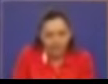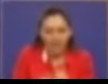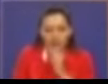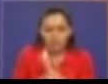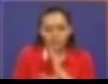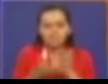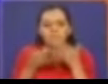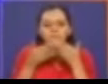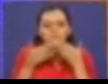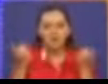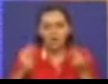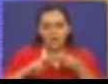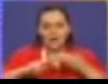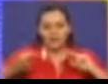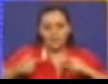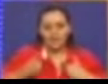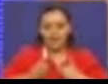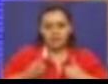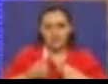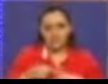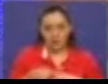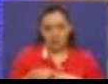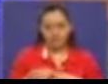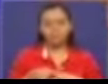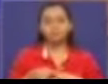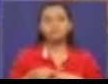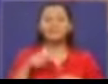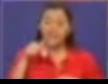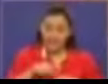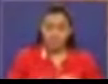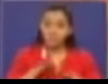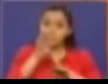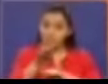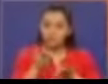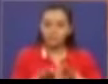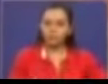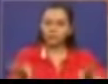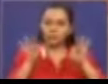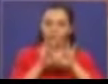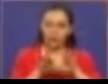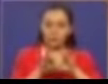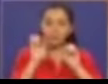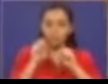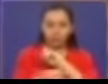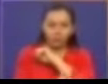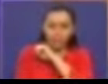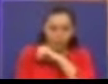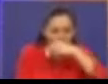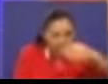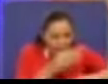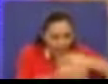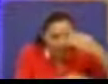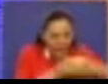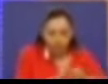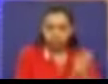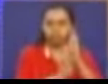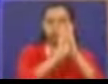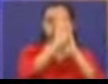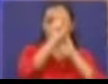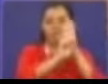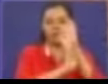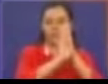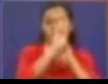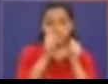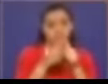mejoramiento genético del ganado. Y esto va a ser un paso fundamental para vencer la pobreza, sobre todo en el sector rural. Entonces, primer